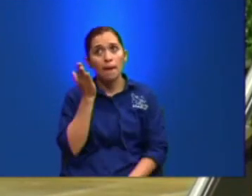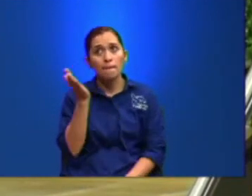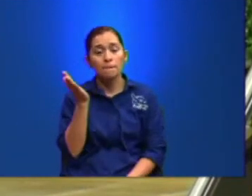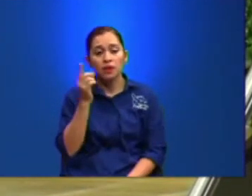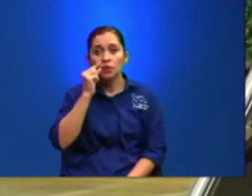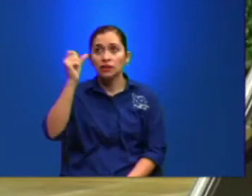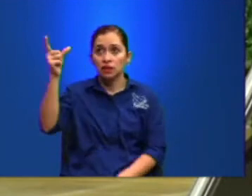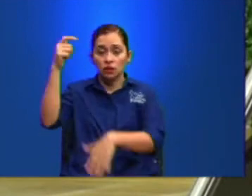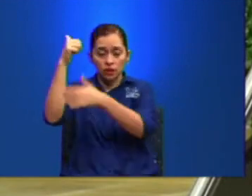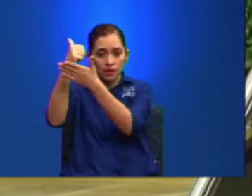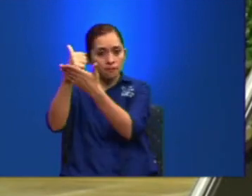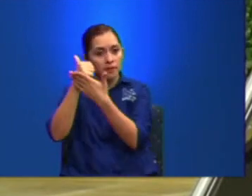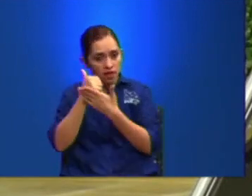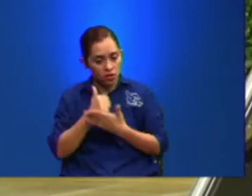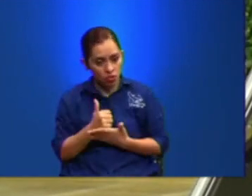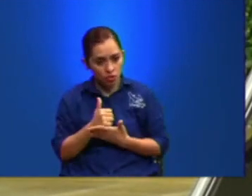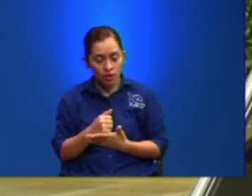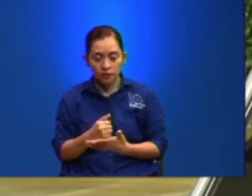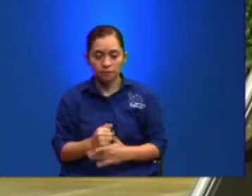le iba